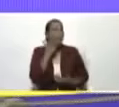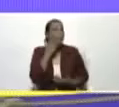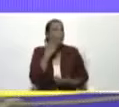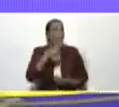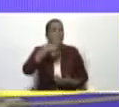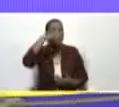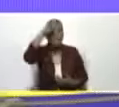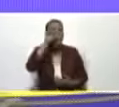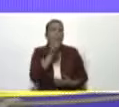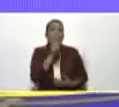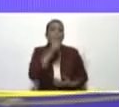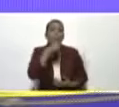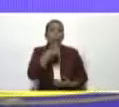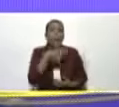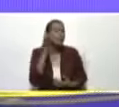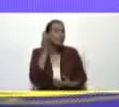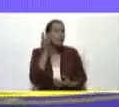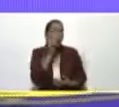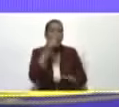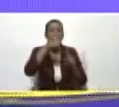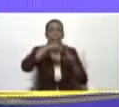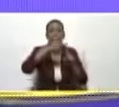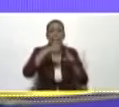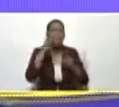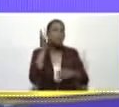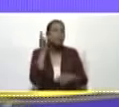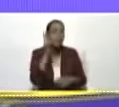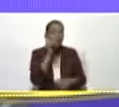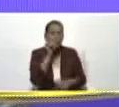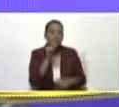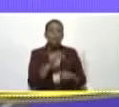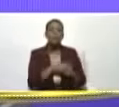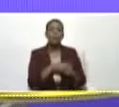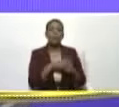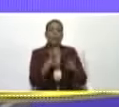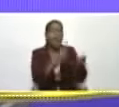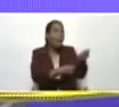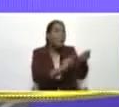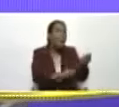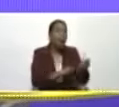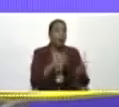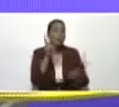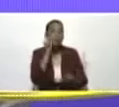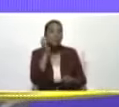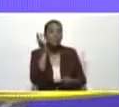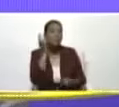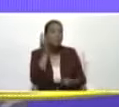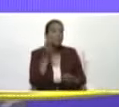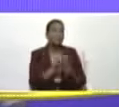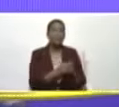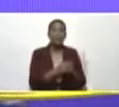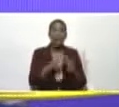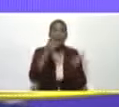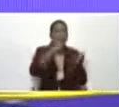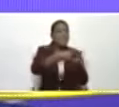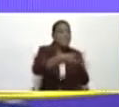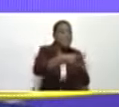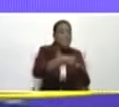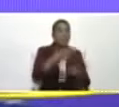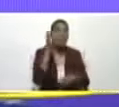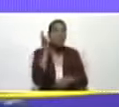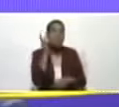padre el abuelo la abuela el tío la tía Los Hermanos las hermanas el primo la